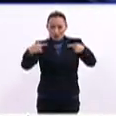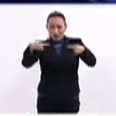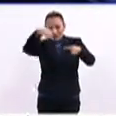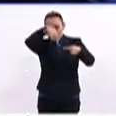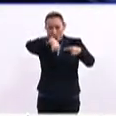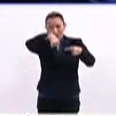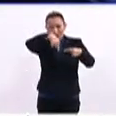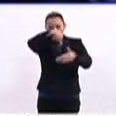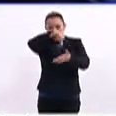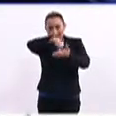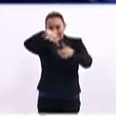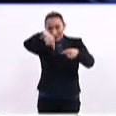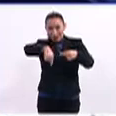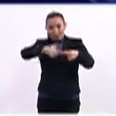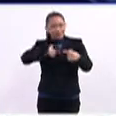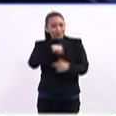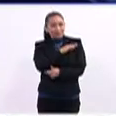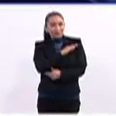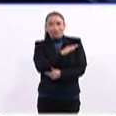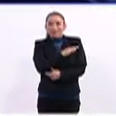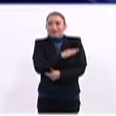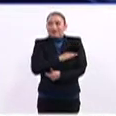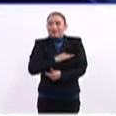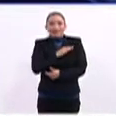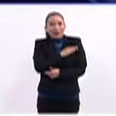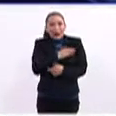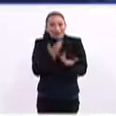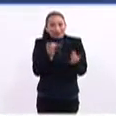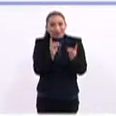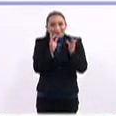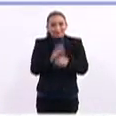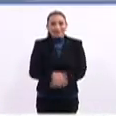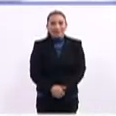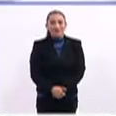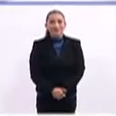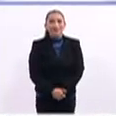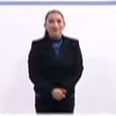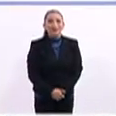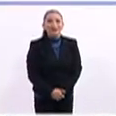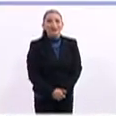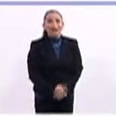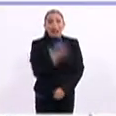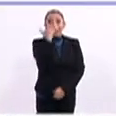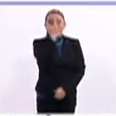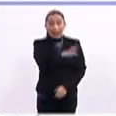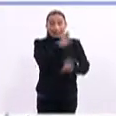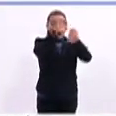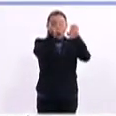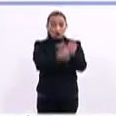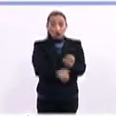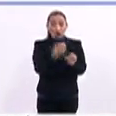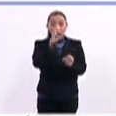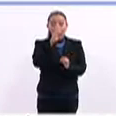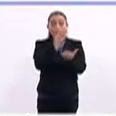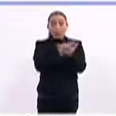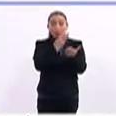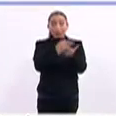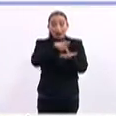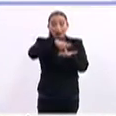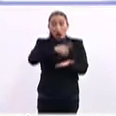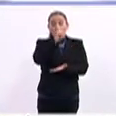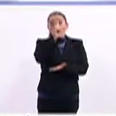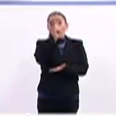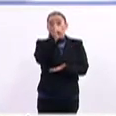es una feliz coincidencia. 10 esculturas de bronce con un peso de